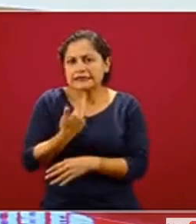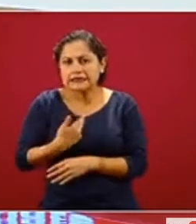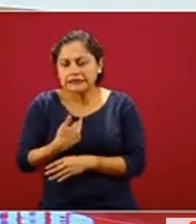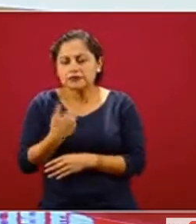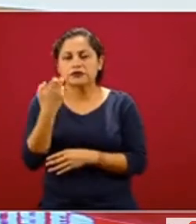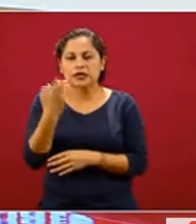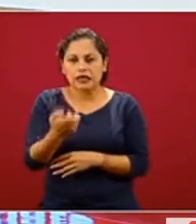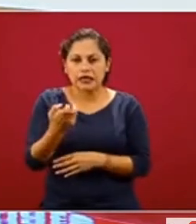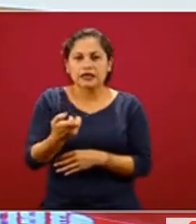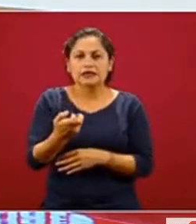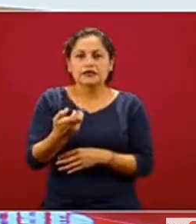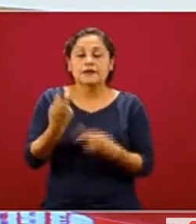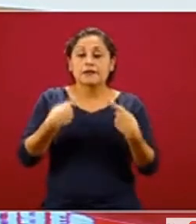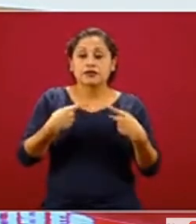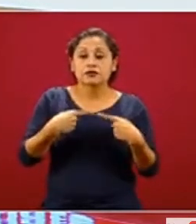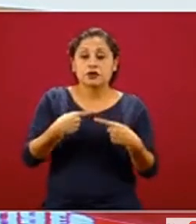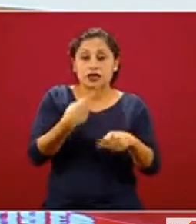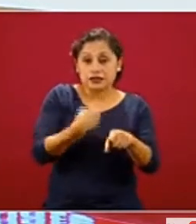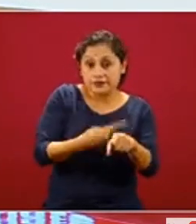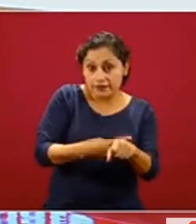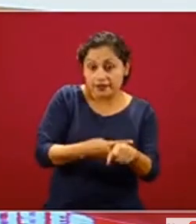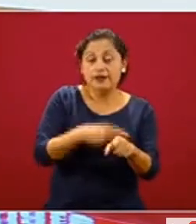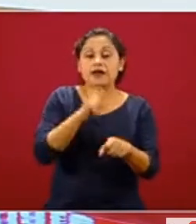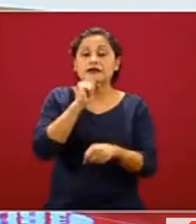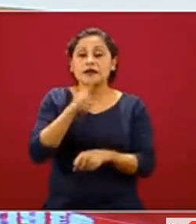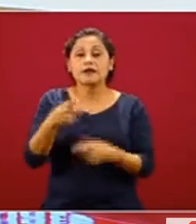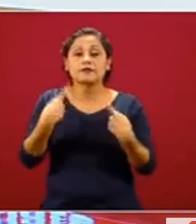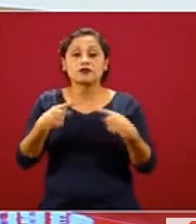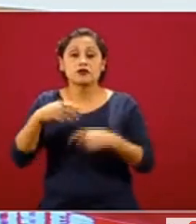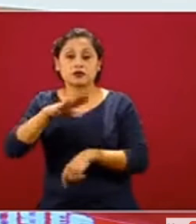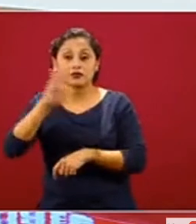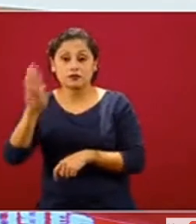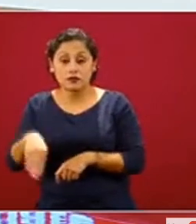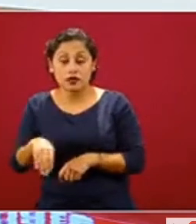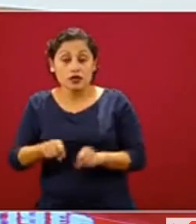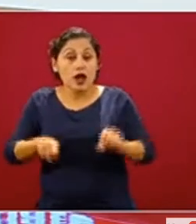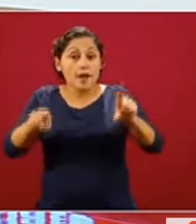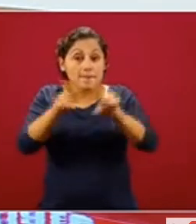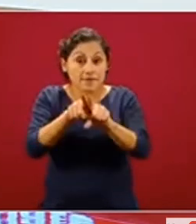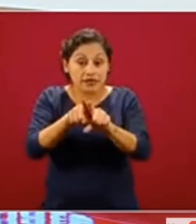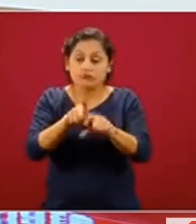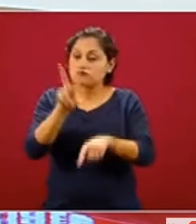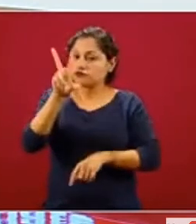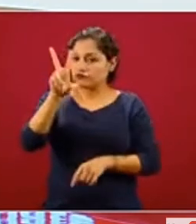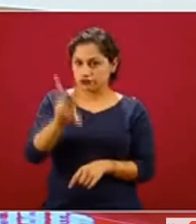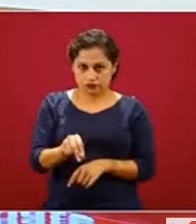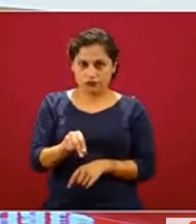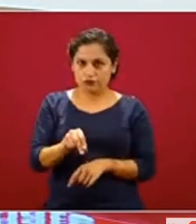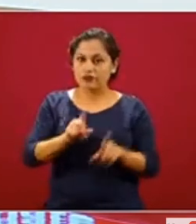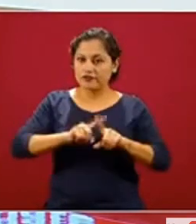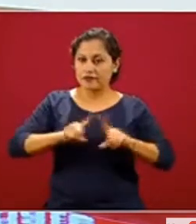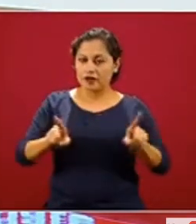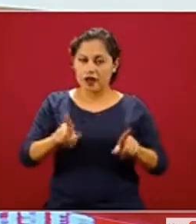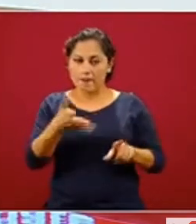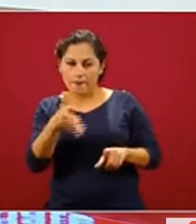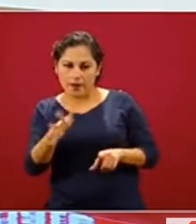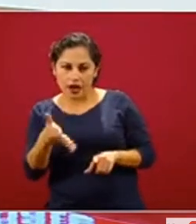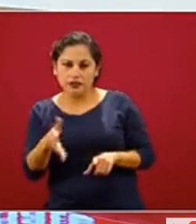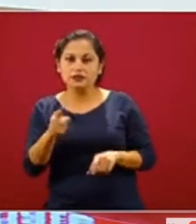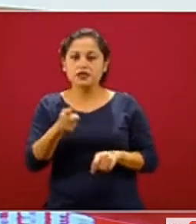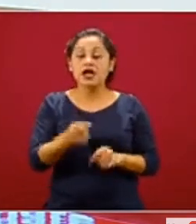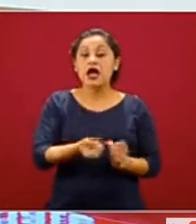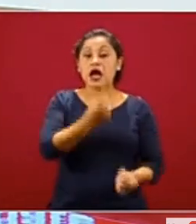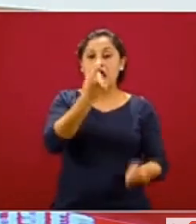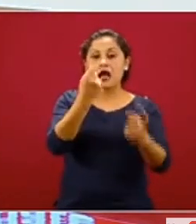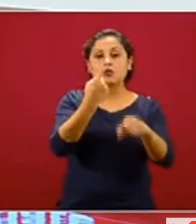casos como para defunciones. No son los mismos, aunque ustedes vean el mismo número o se parece, no son los mismos. Unos se